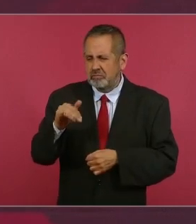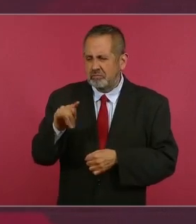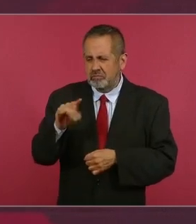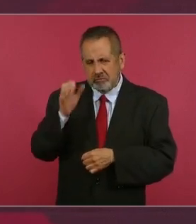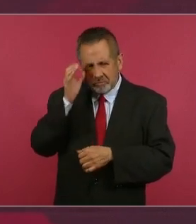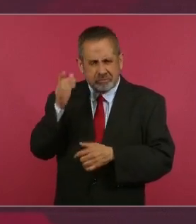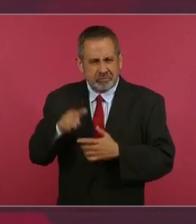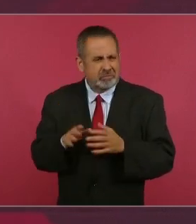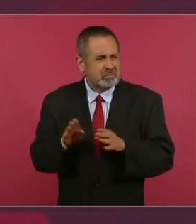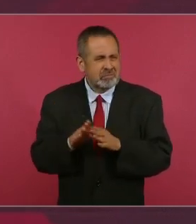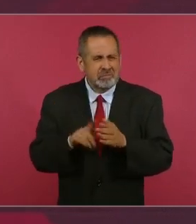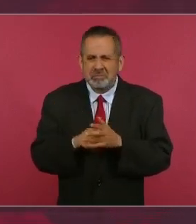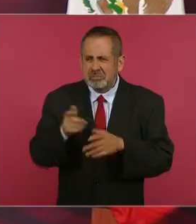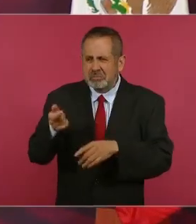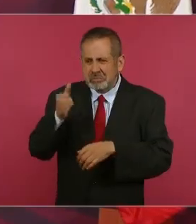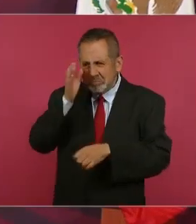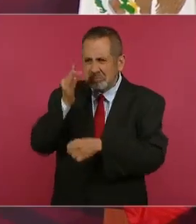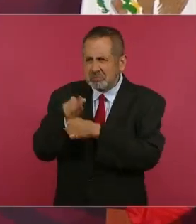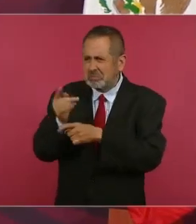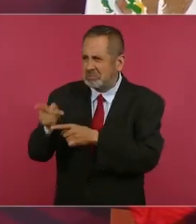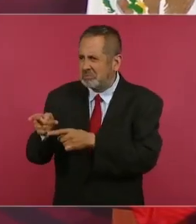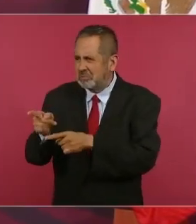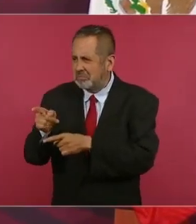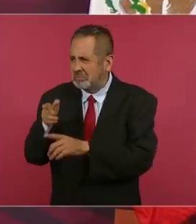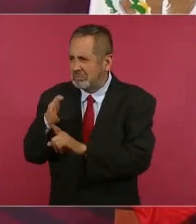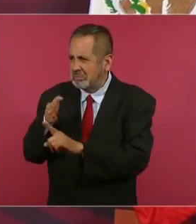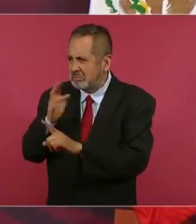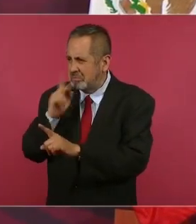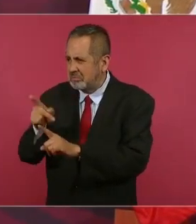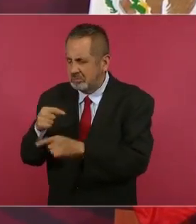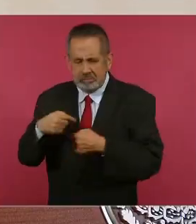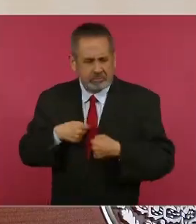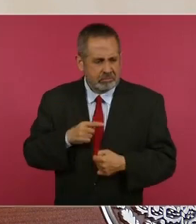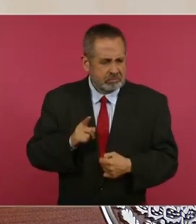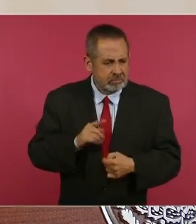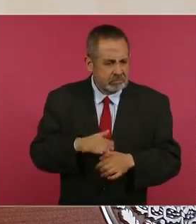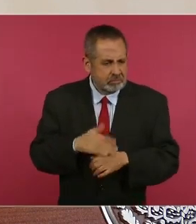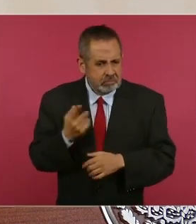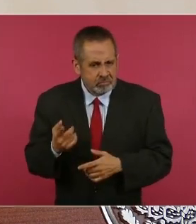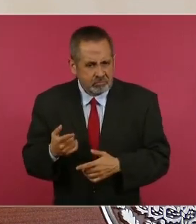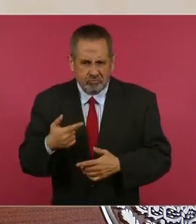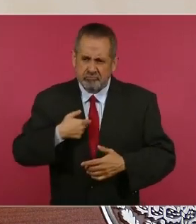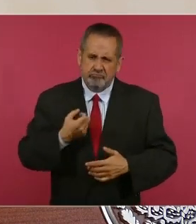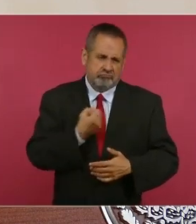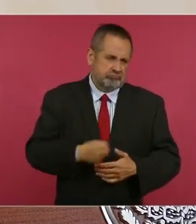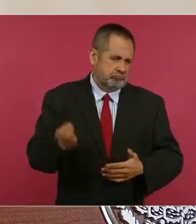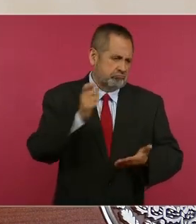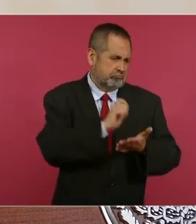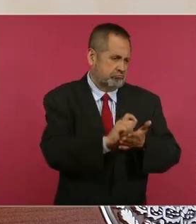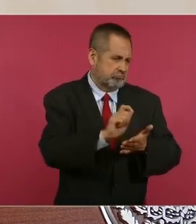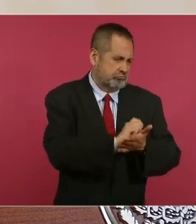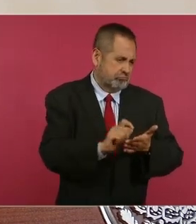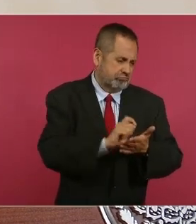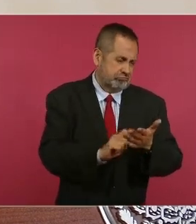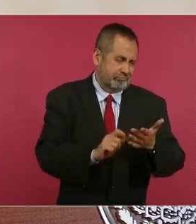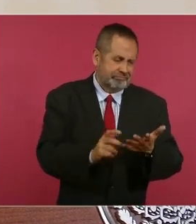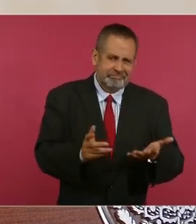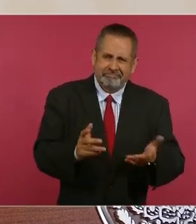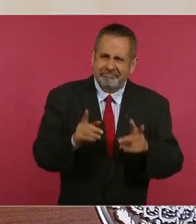cómo preferir al chinito y no a él, el gran escritor.